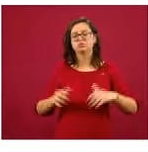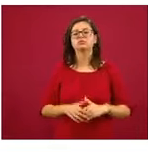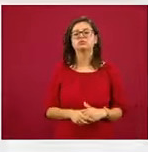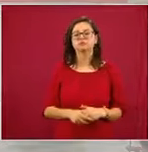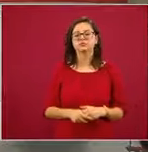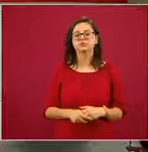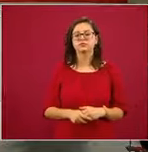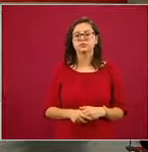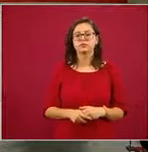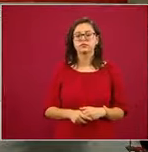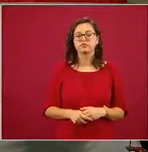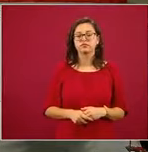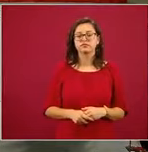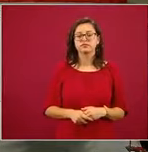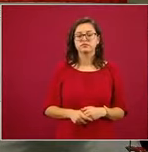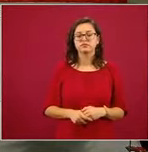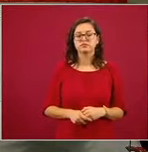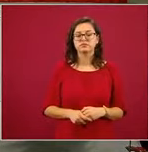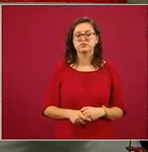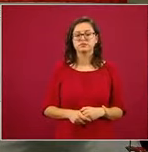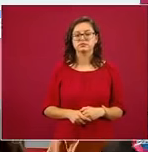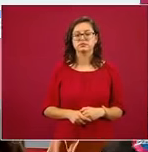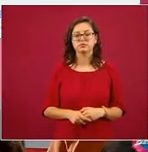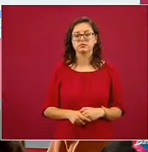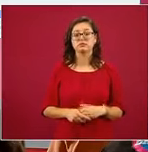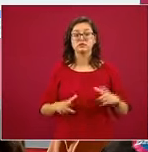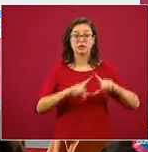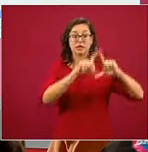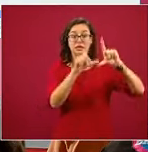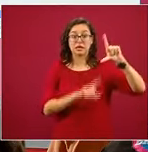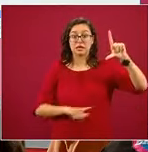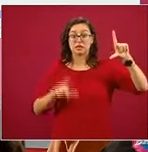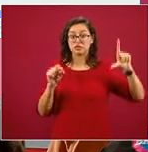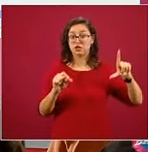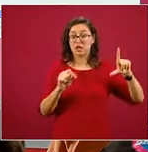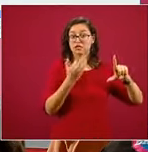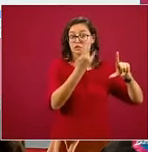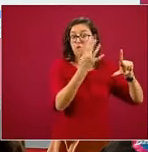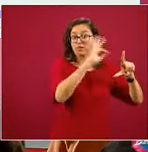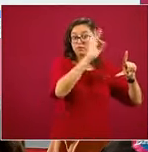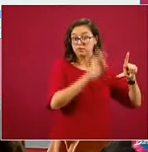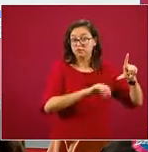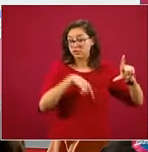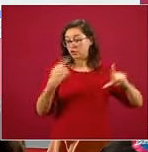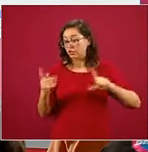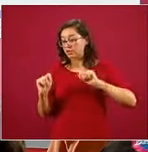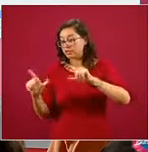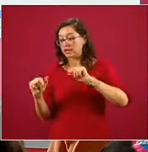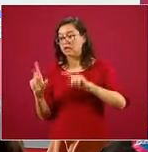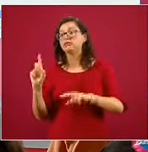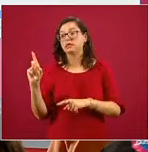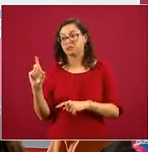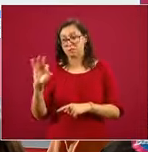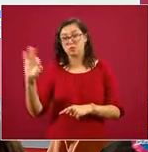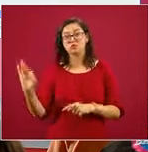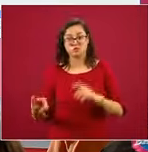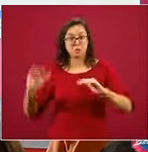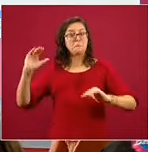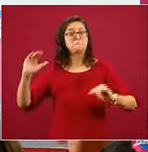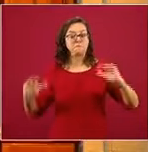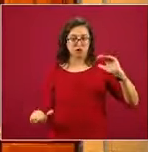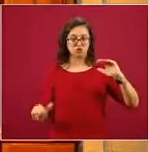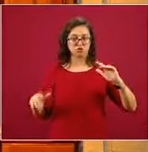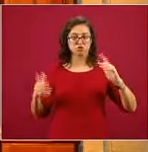aproximadamente, que de hecho es menor que el porcentaje de positividad nacional. 13.718 son las personas que hasta el momento